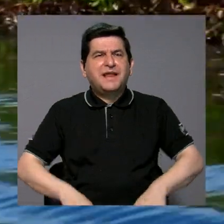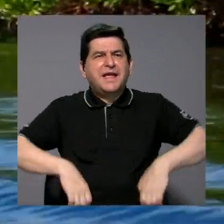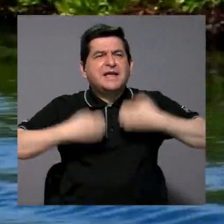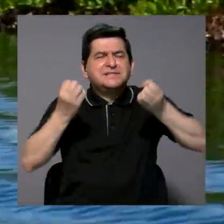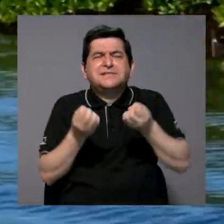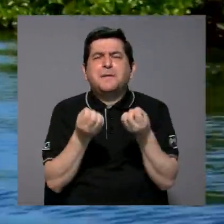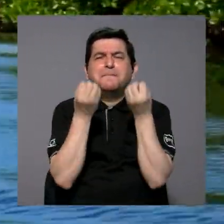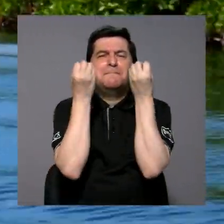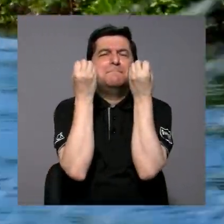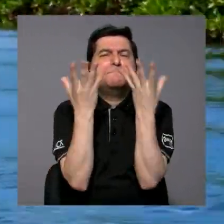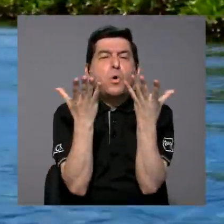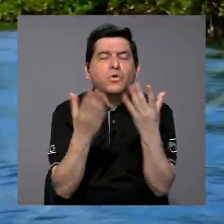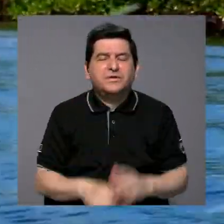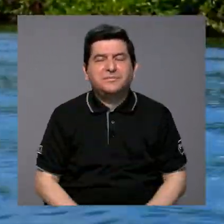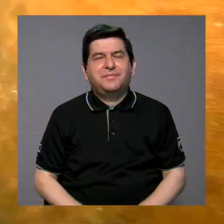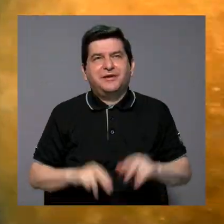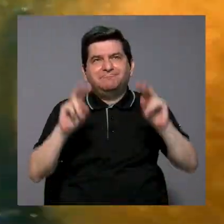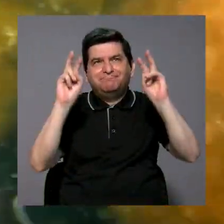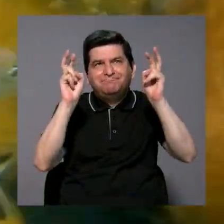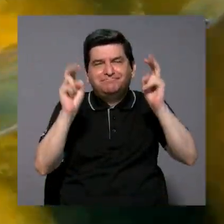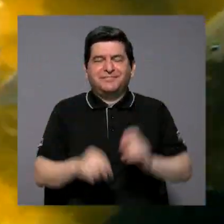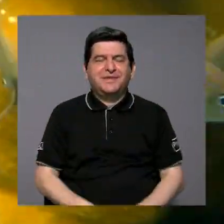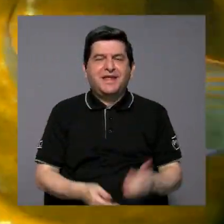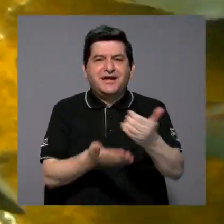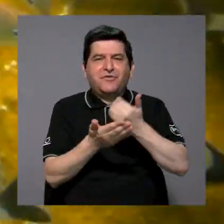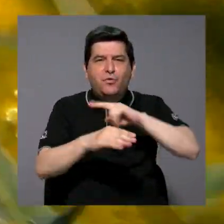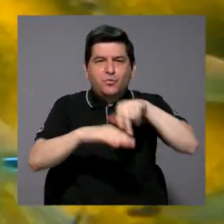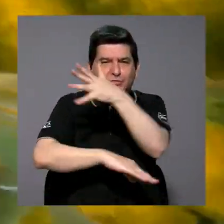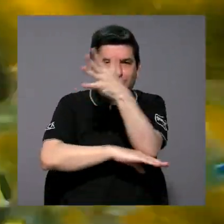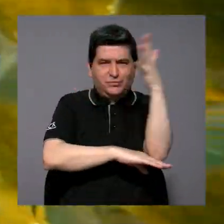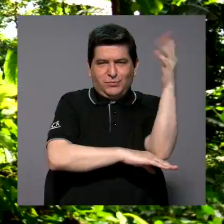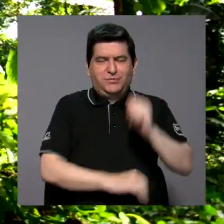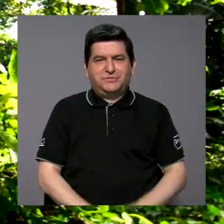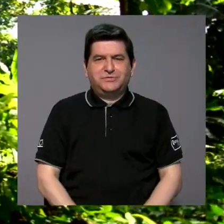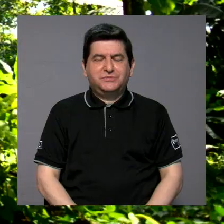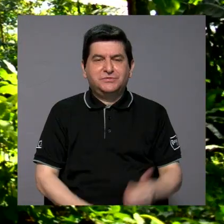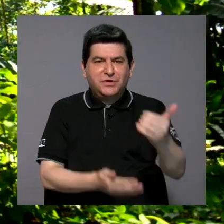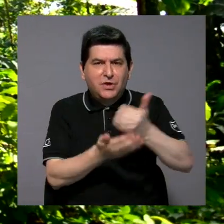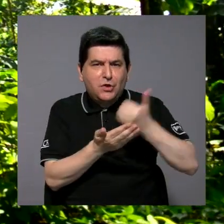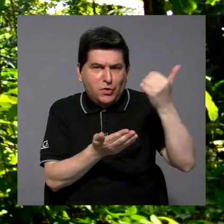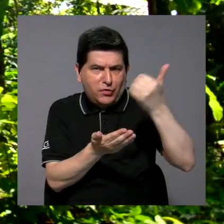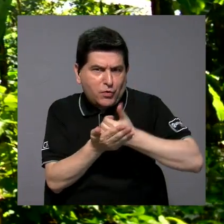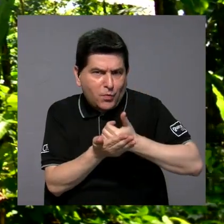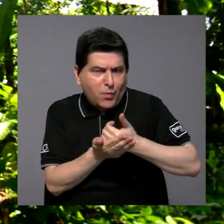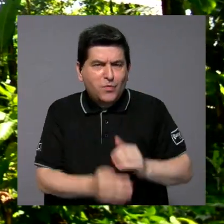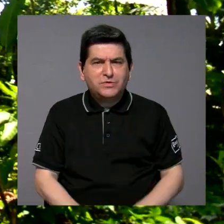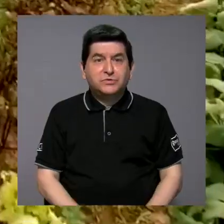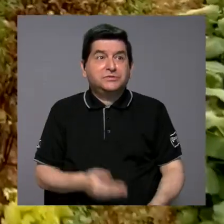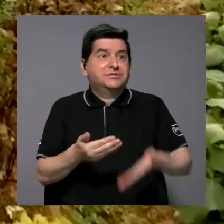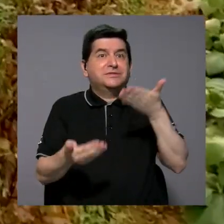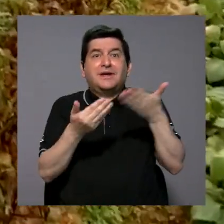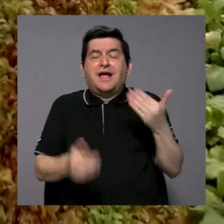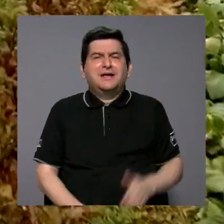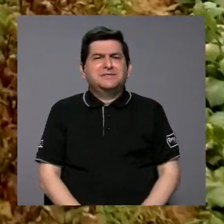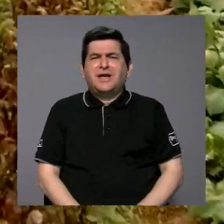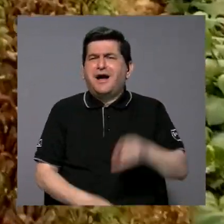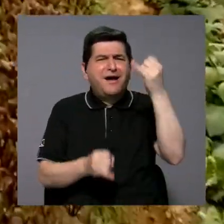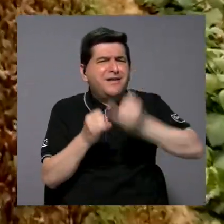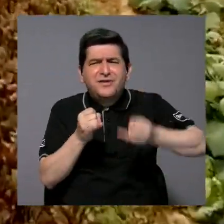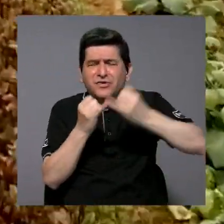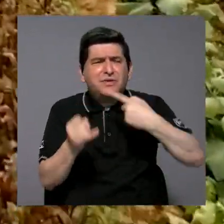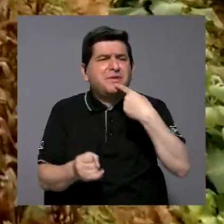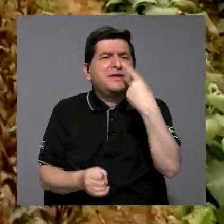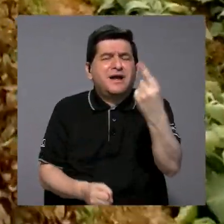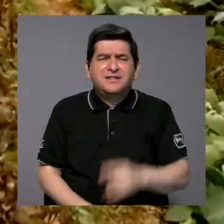una abundancia relativa de recursos naturales. Los recursos eran prácticamente inagotables,